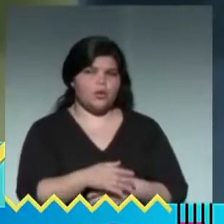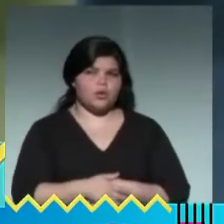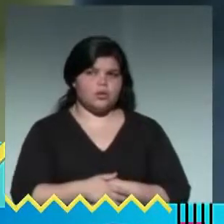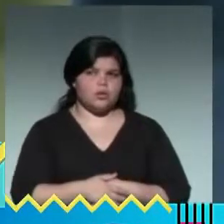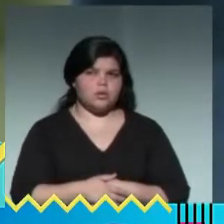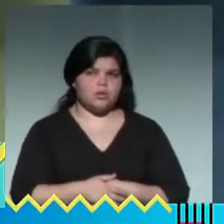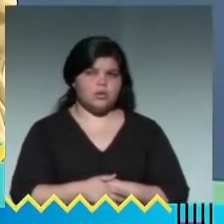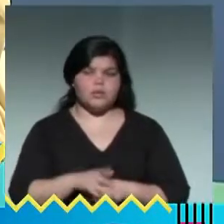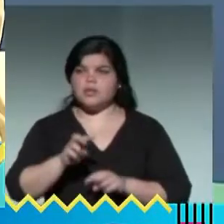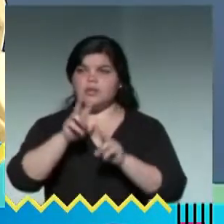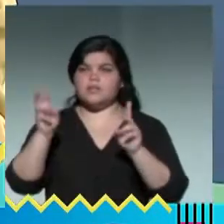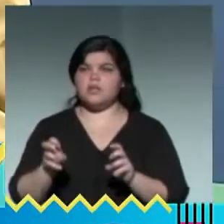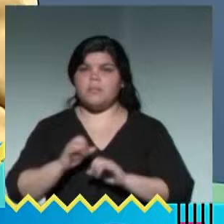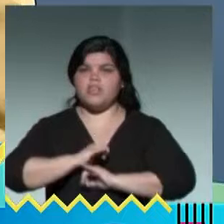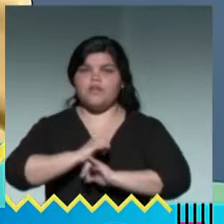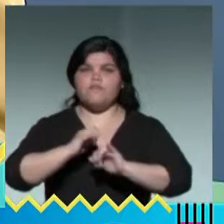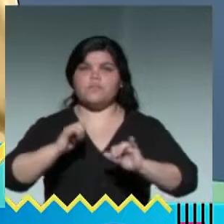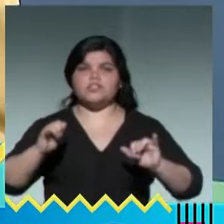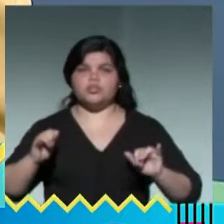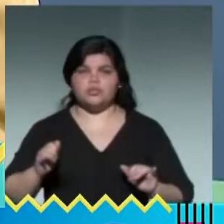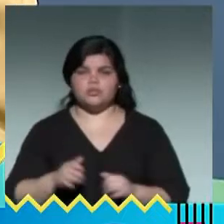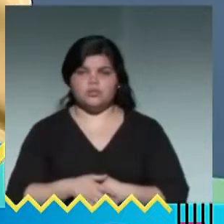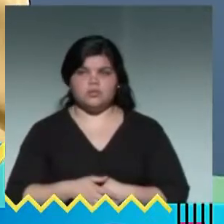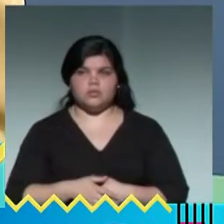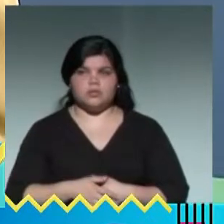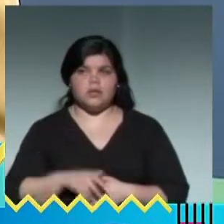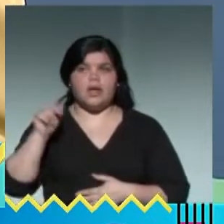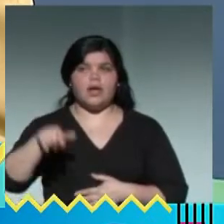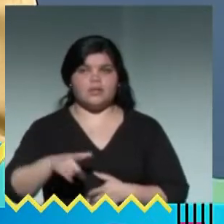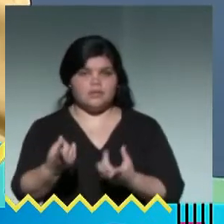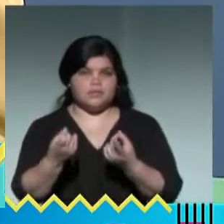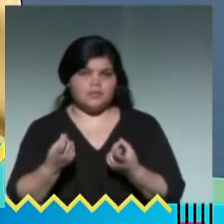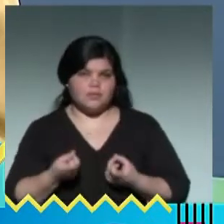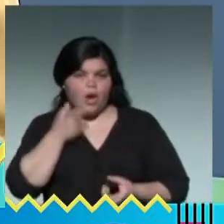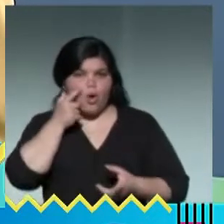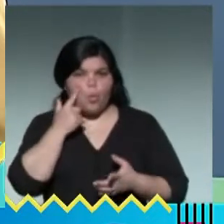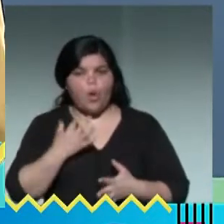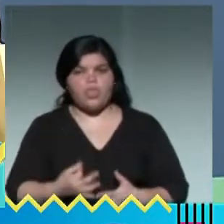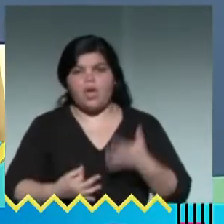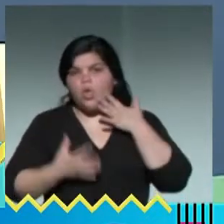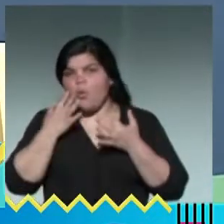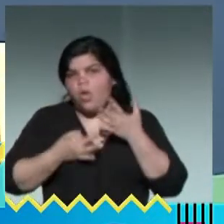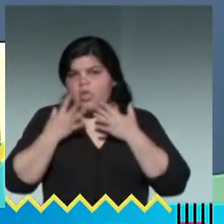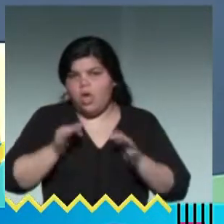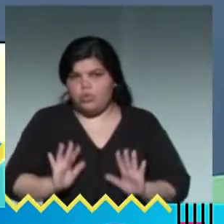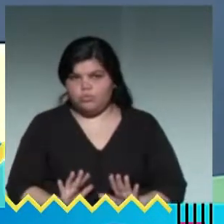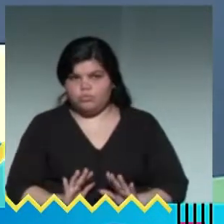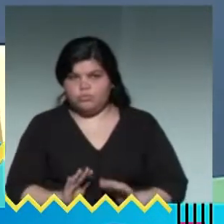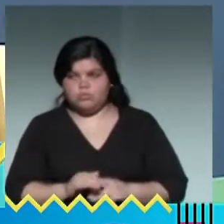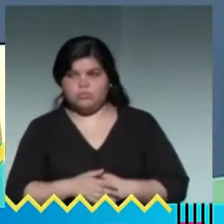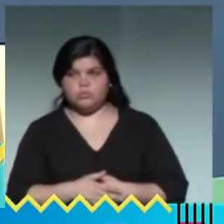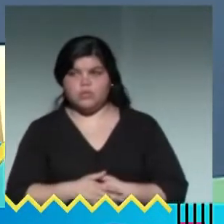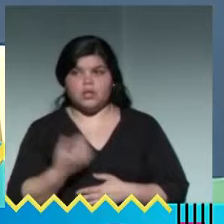en cuanto a las plataformas informáticas, digamos, vos tenés que tener determinados recaudos a los momentos de dar